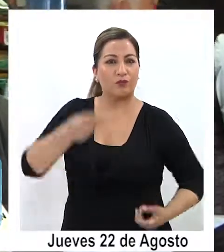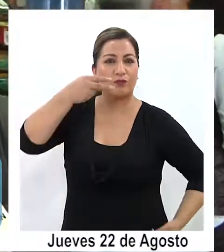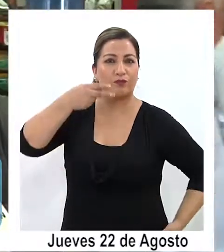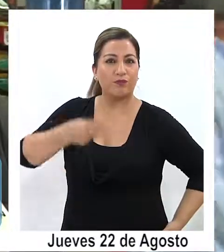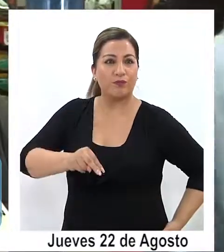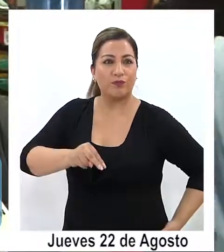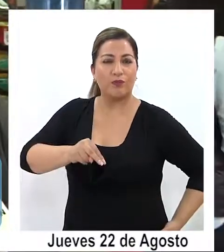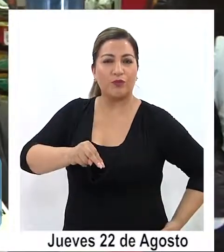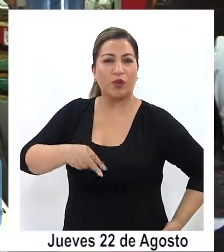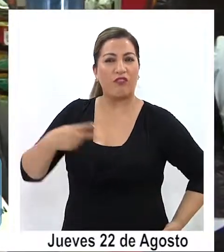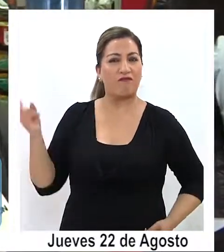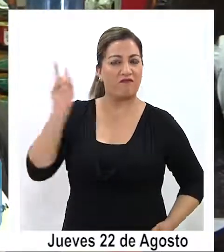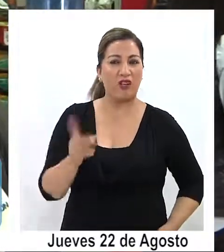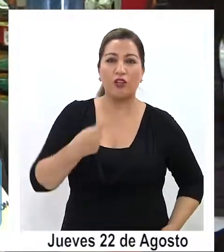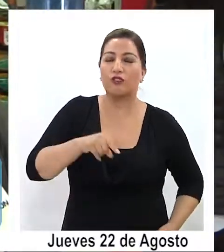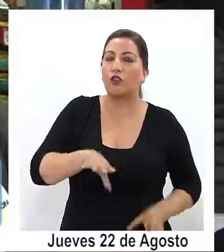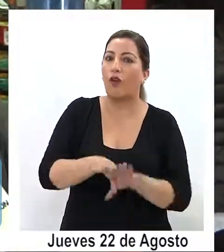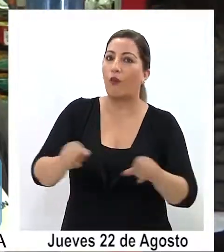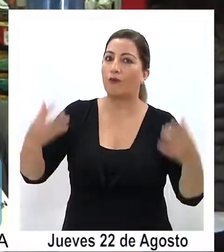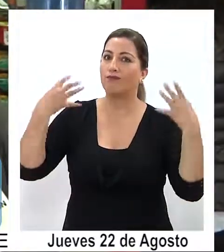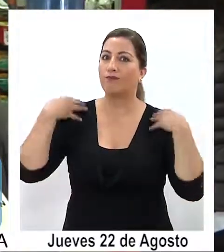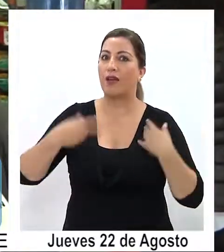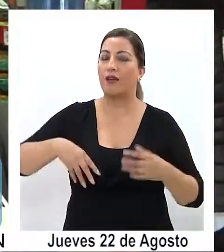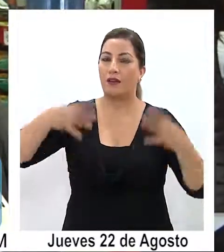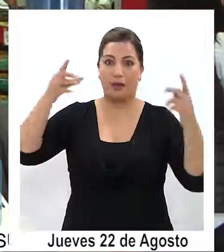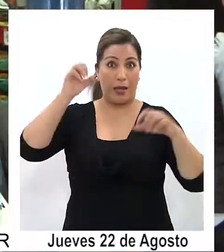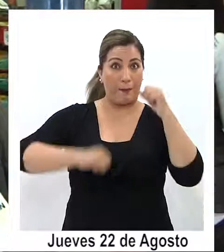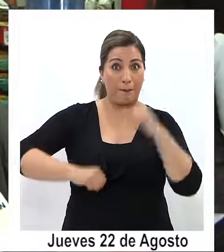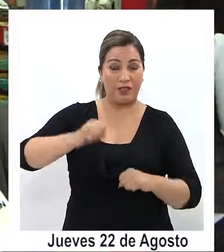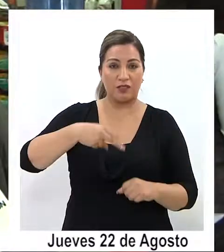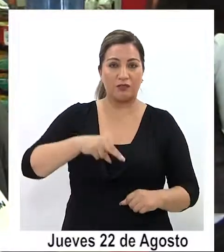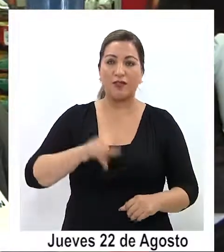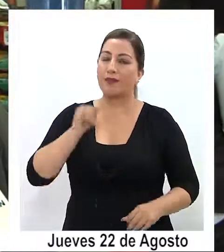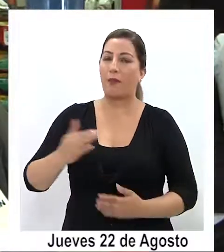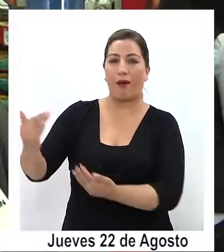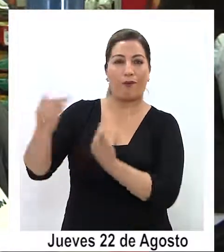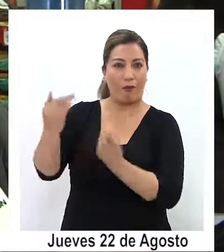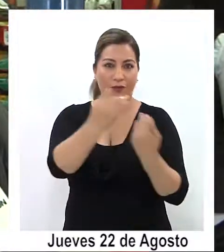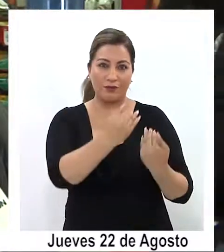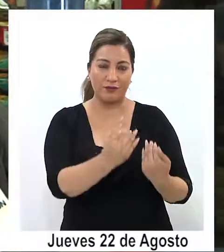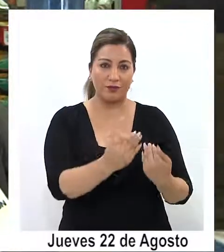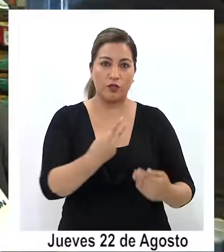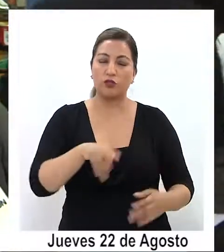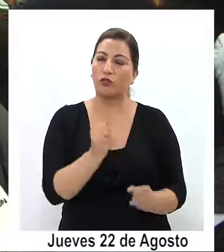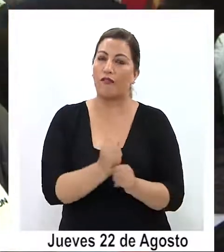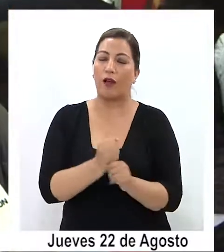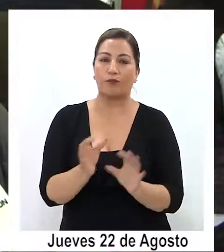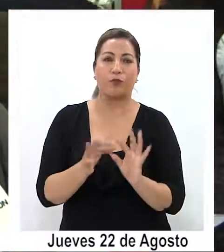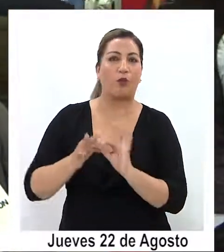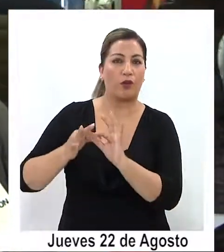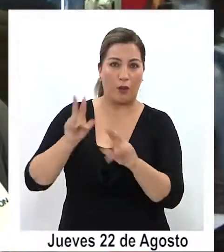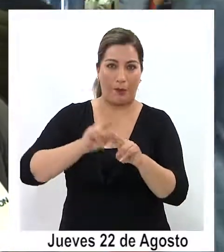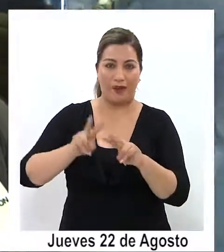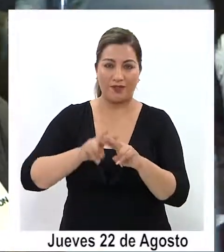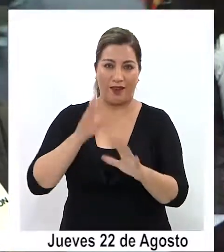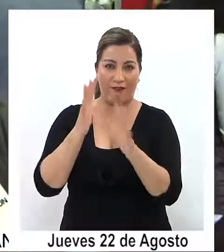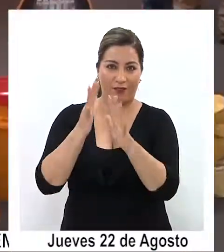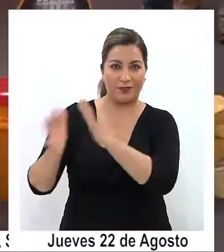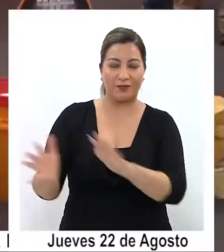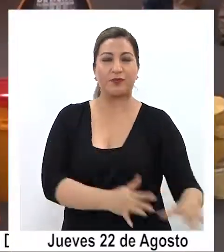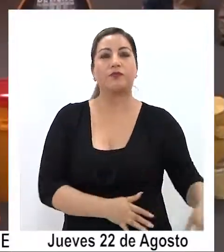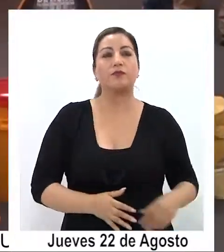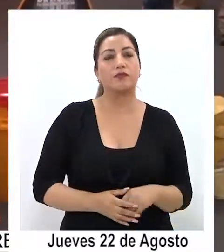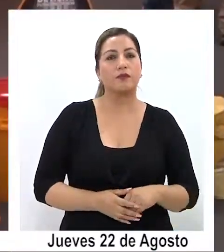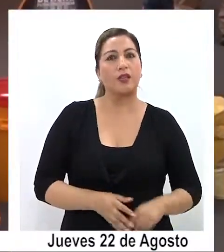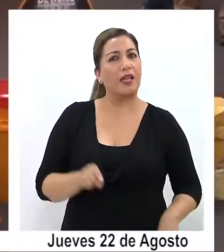porque han notado el compromiso que nosotros tenemos como empresa, por lo cual nos apoyan y hemos trabajado en conjunto para hacer este tipo de eventos.